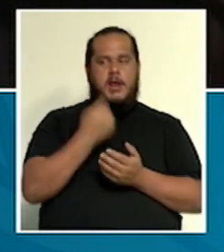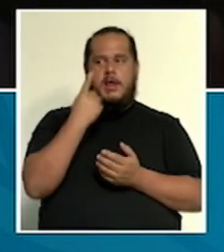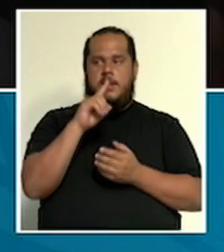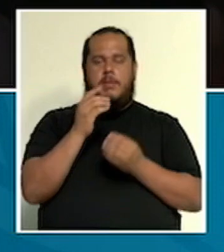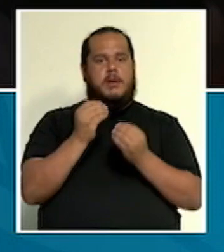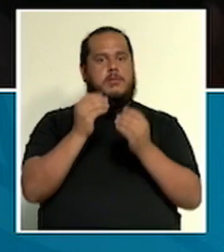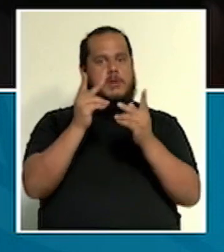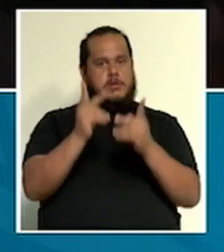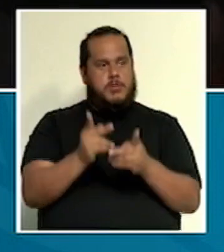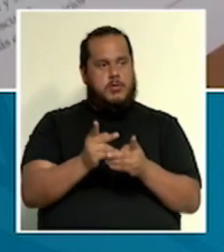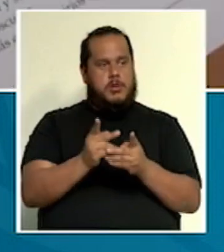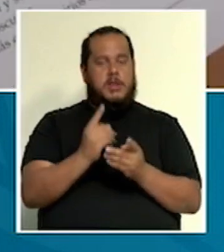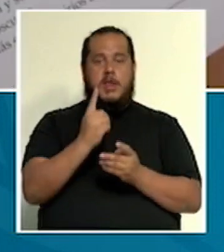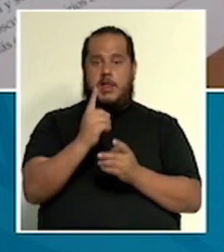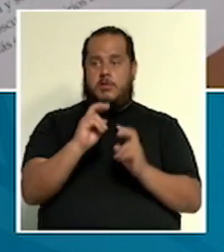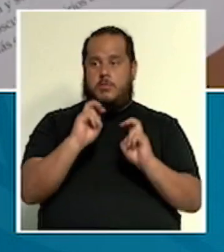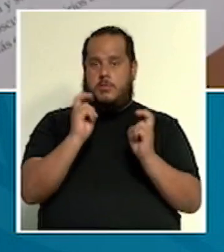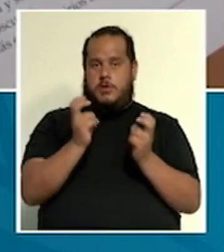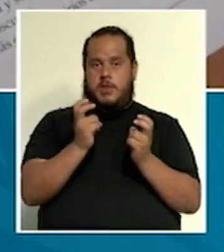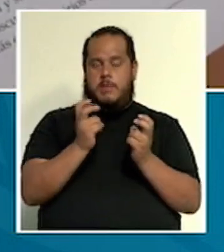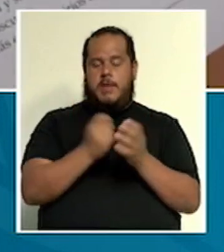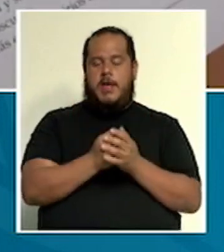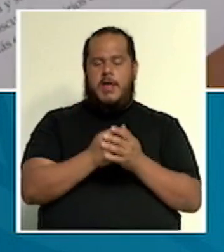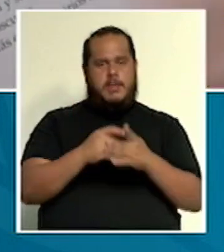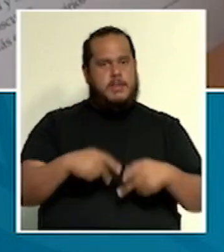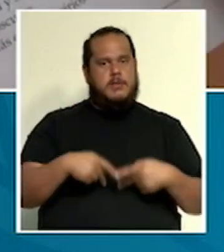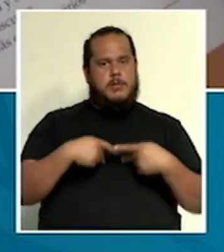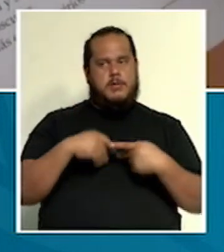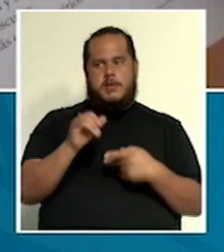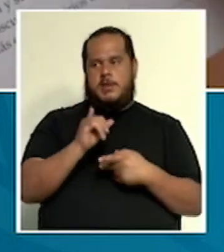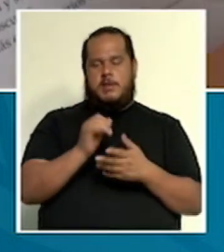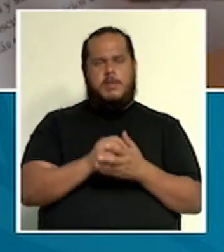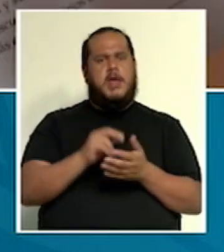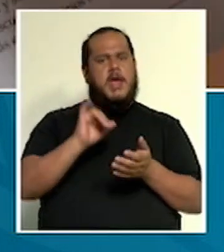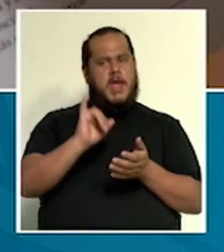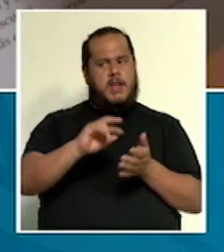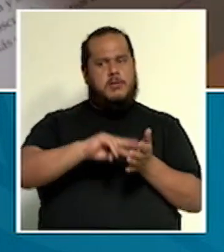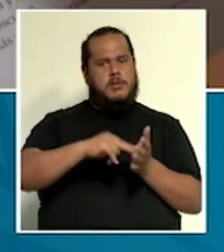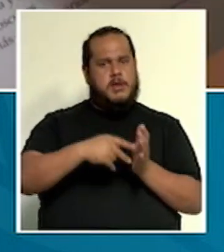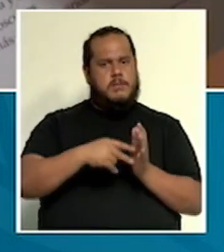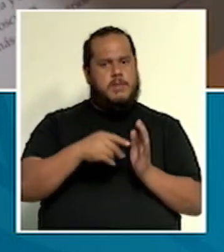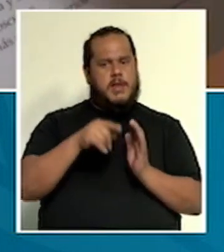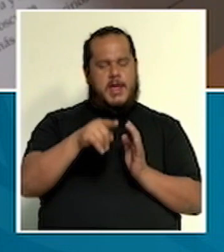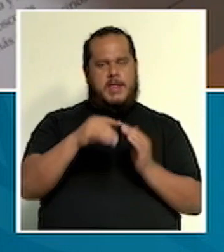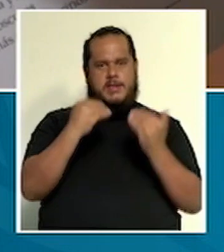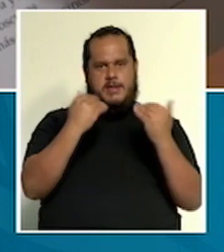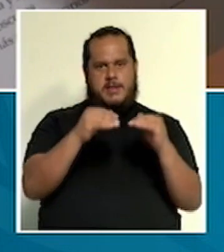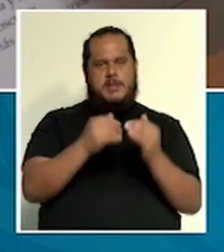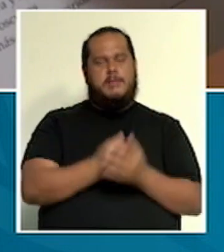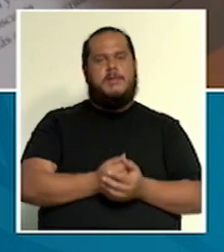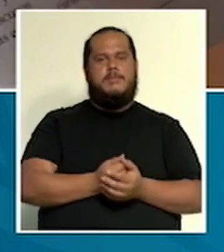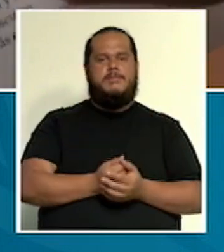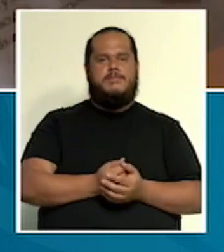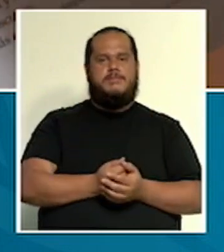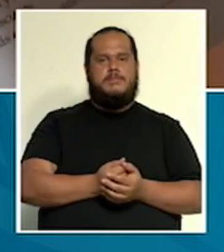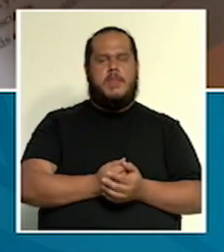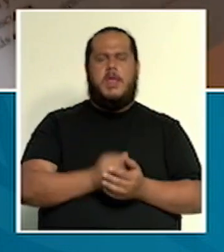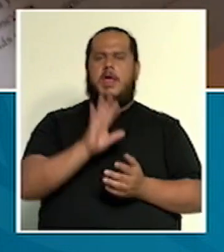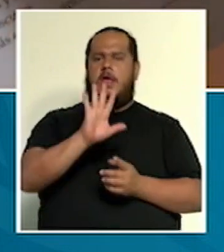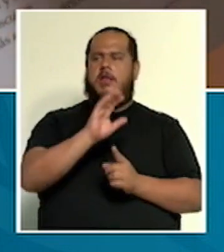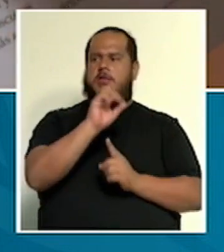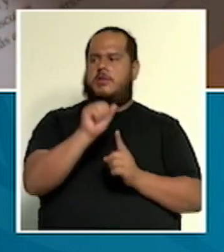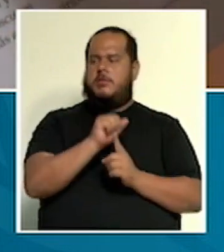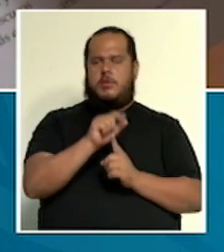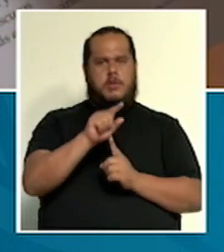muchas personas es un tema de sobrevivencia también, lo que ha significado esta etapa. En su caso,